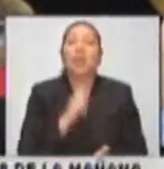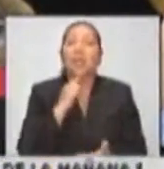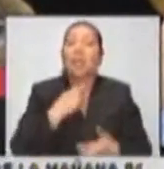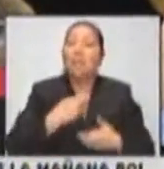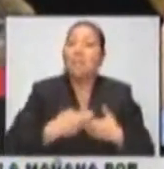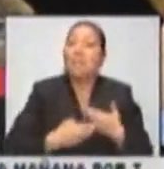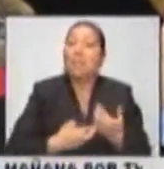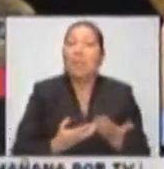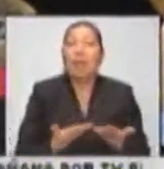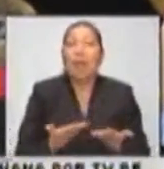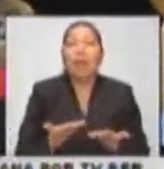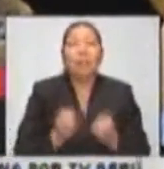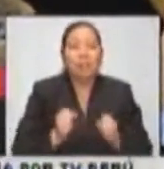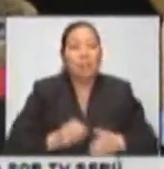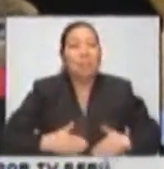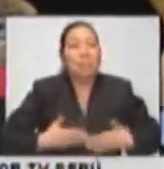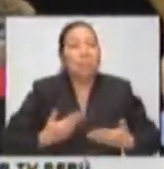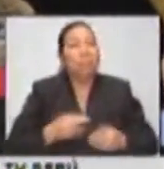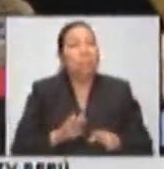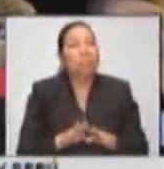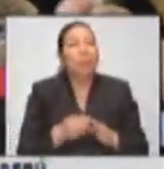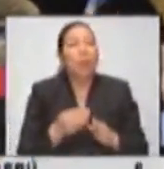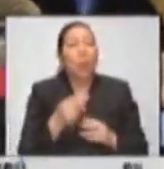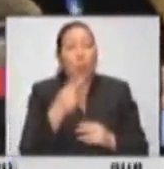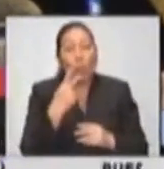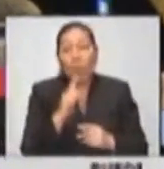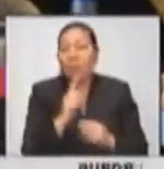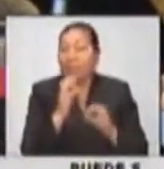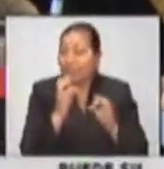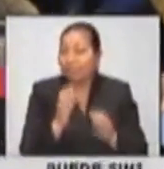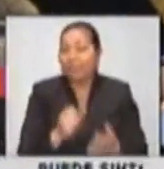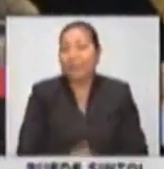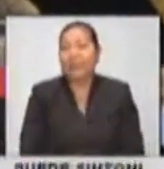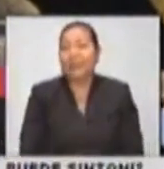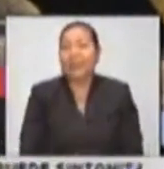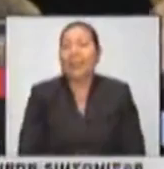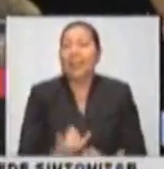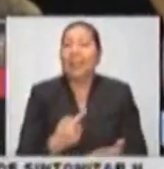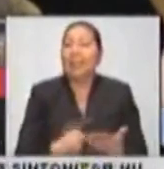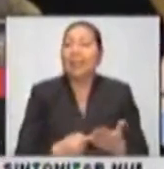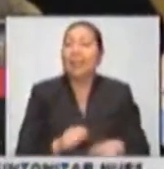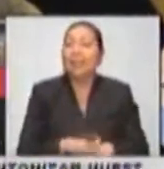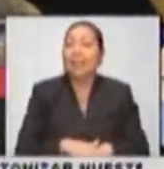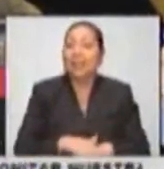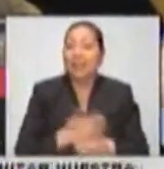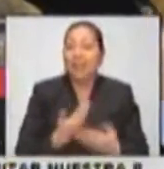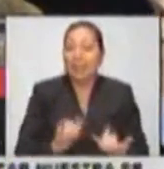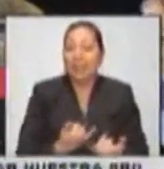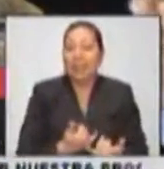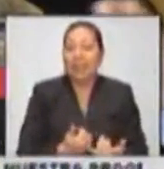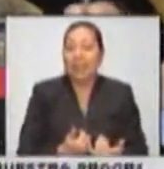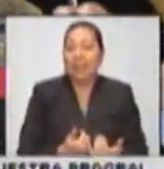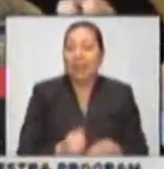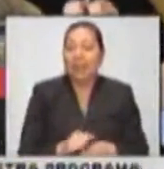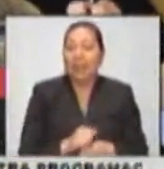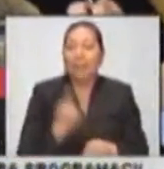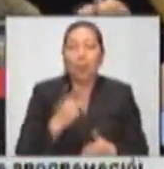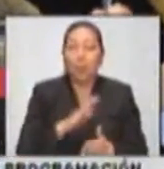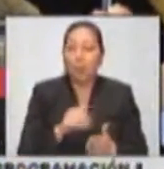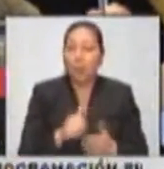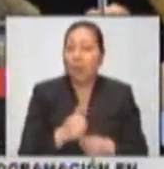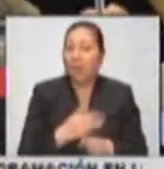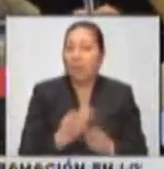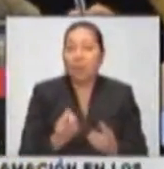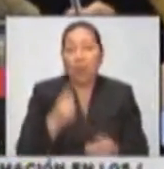promover, hay una posible ventana en junio, pero no es absoluta, ¿no es cierto? Y esa es la que se va a tratar de promover y se está tratando de promover por todos los medios, para